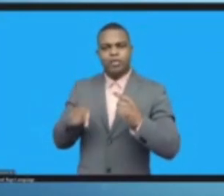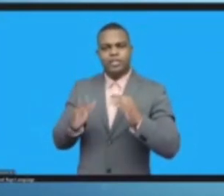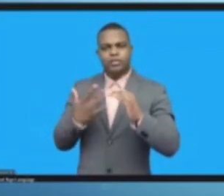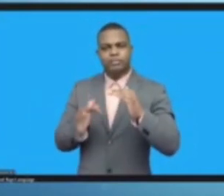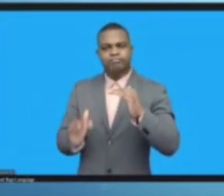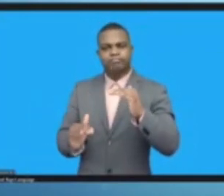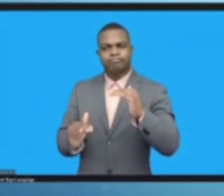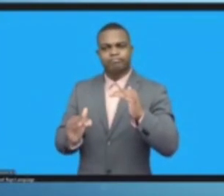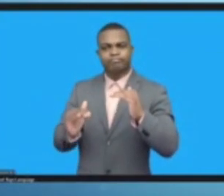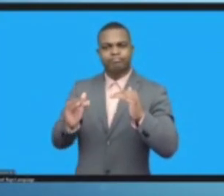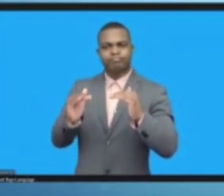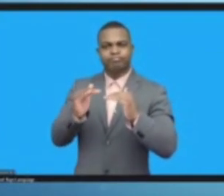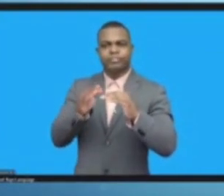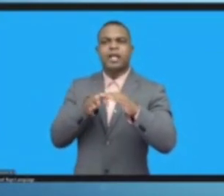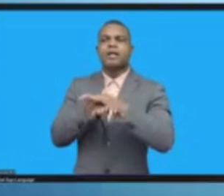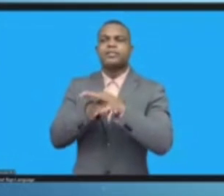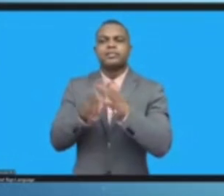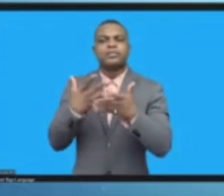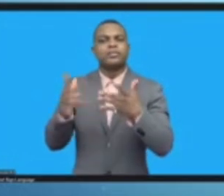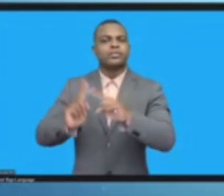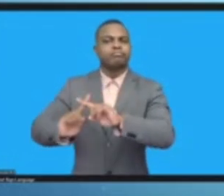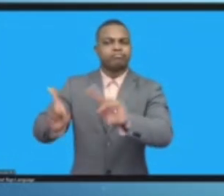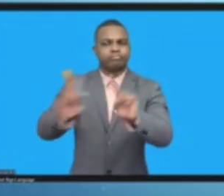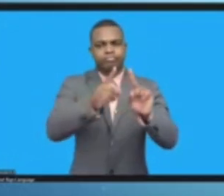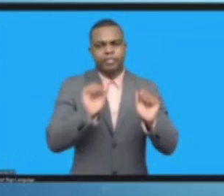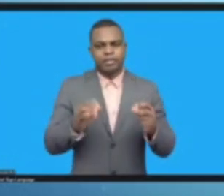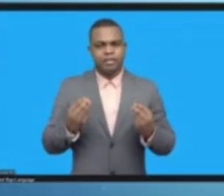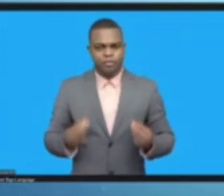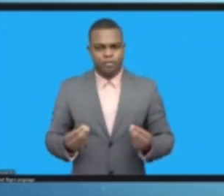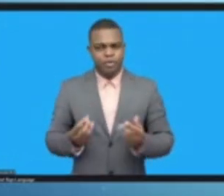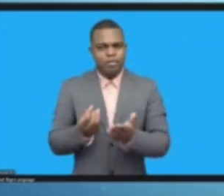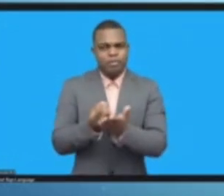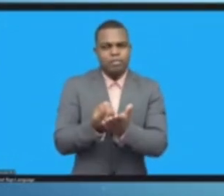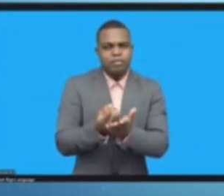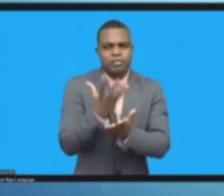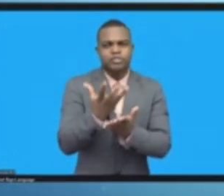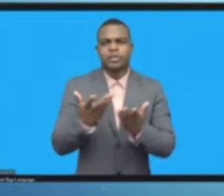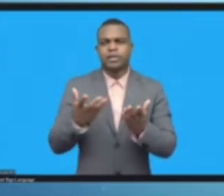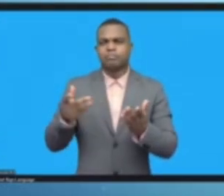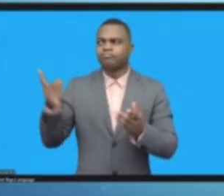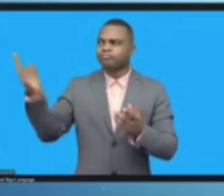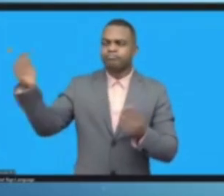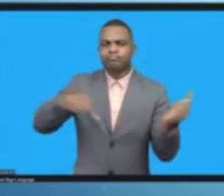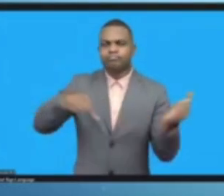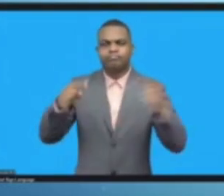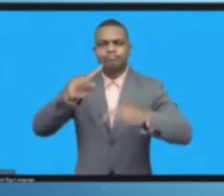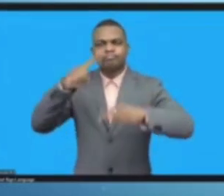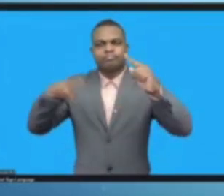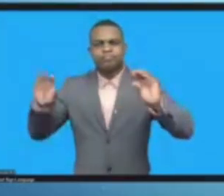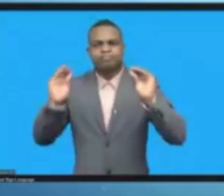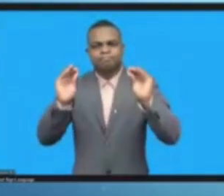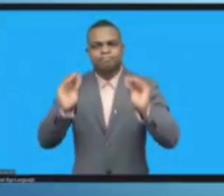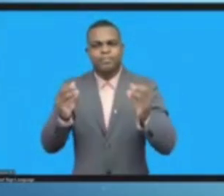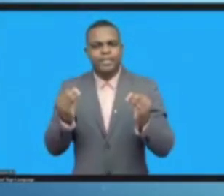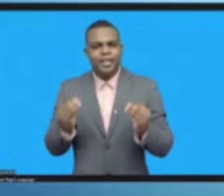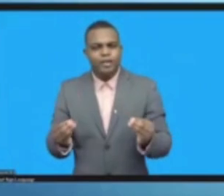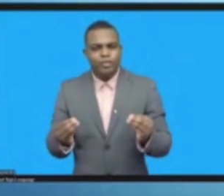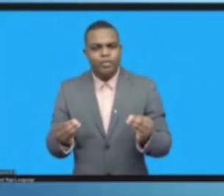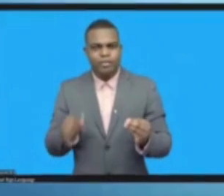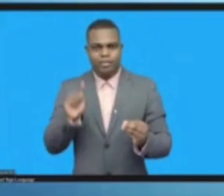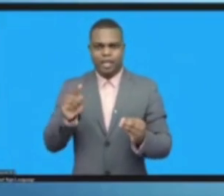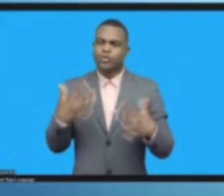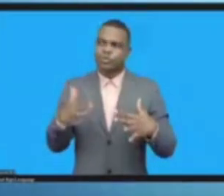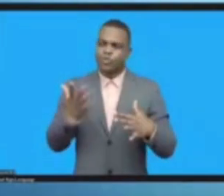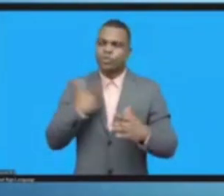hablen el idioma que hable esto es muy importante invito a los gobiernos a ayudarnos aquí para lograr esto es muy importante